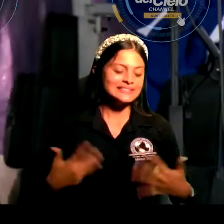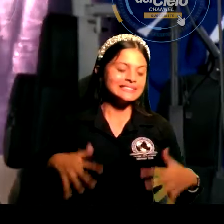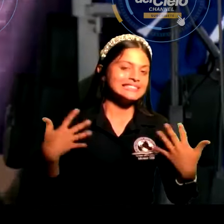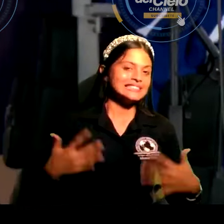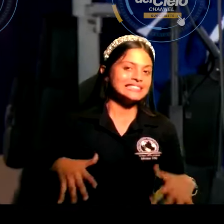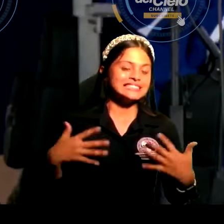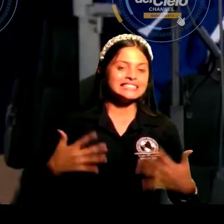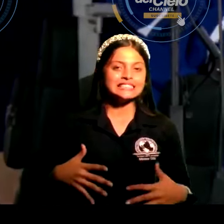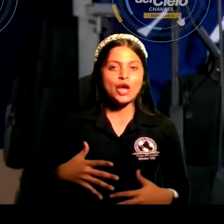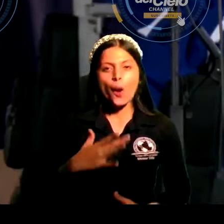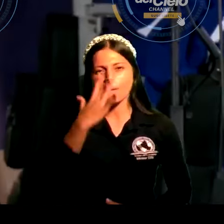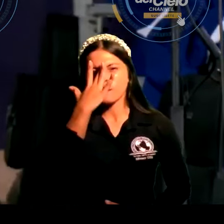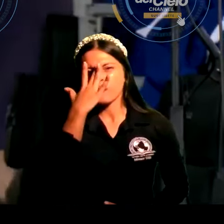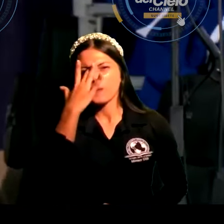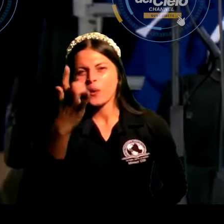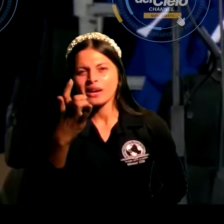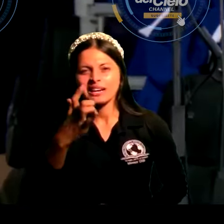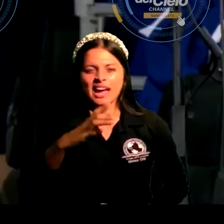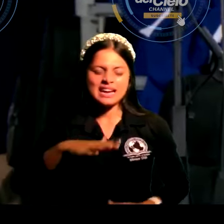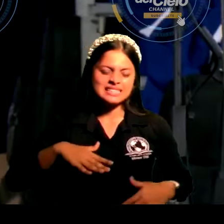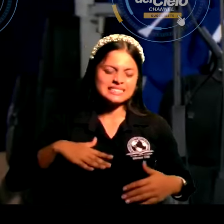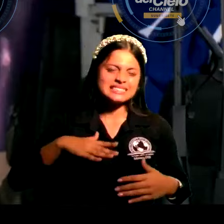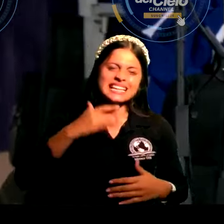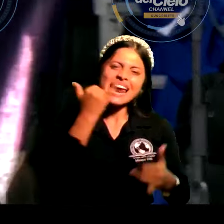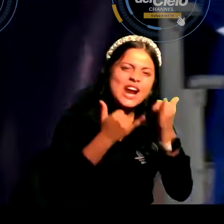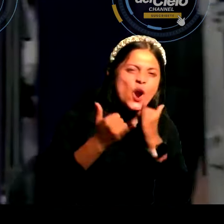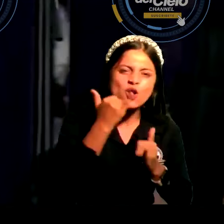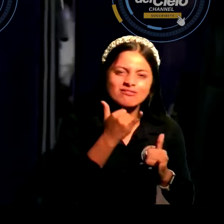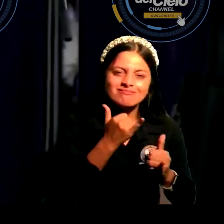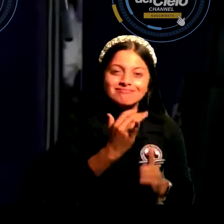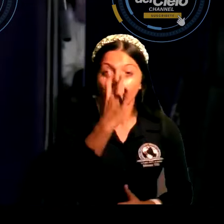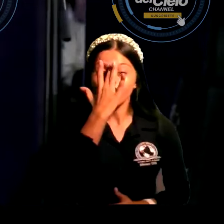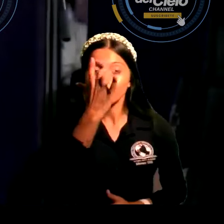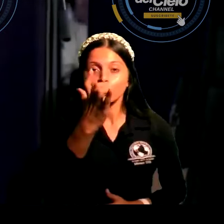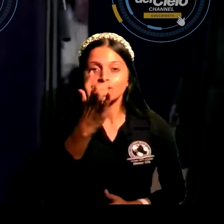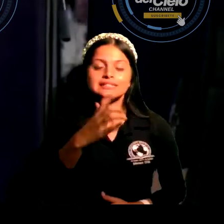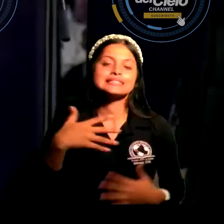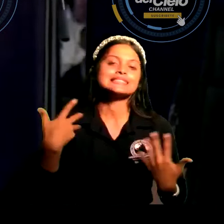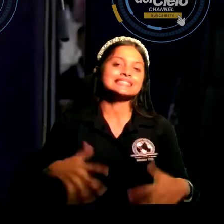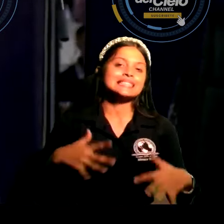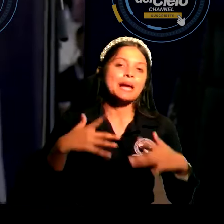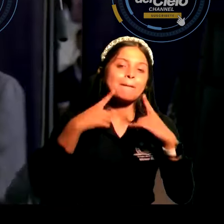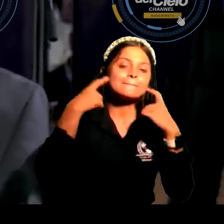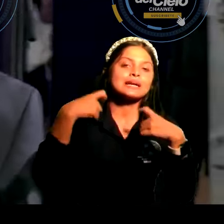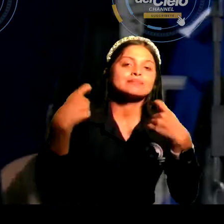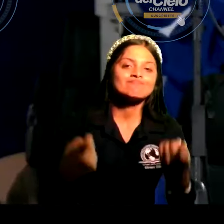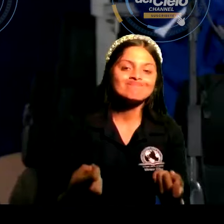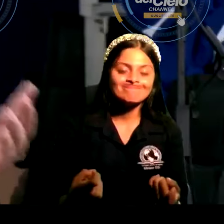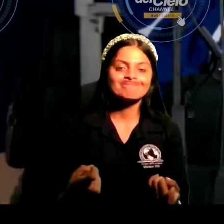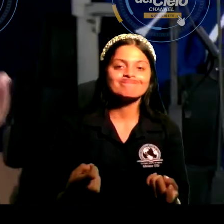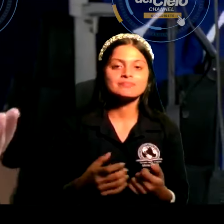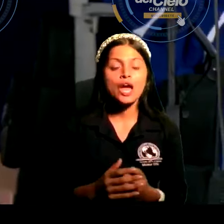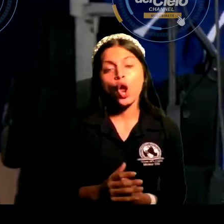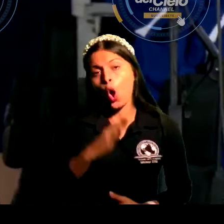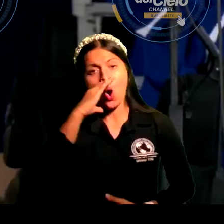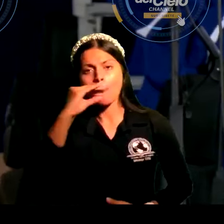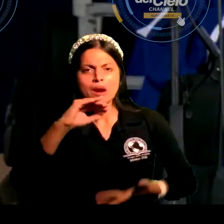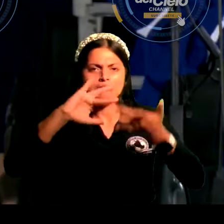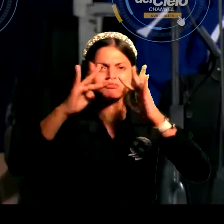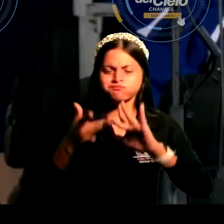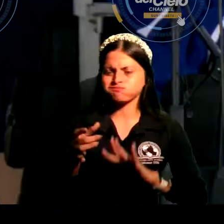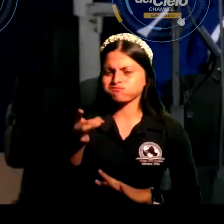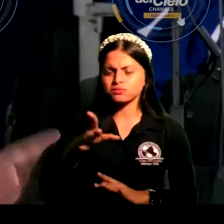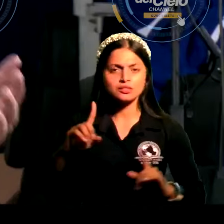por causa del pecado. Dios no creó al hombre para el dolor. Dios no creó al hombre para la